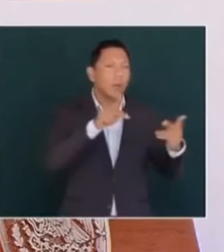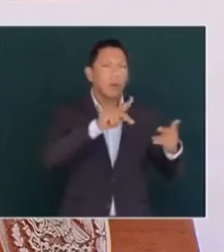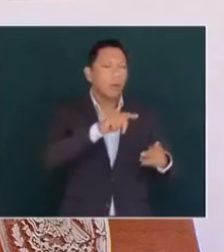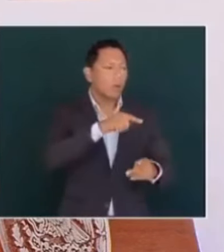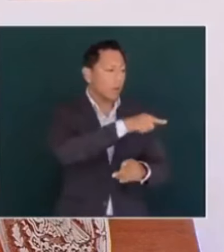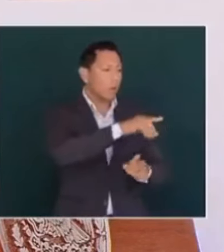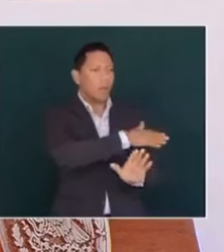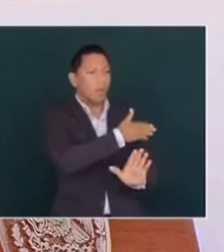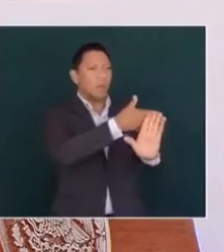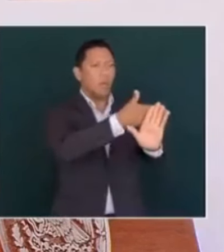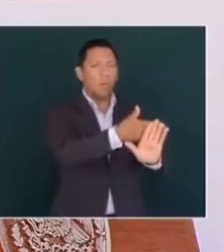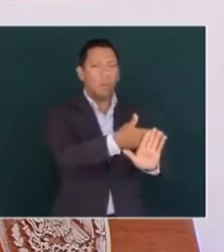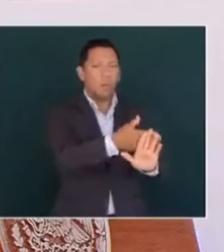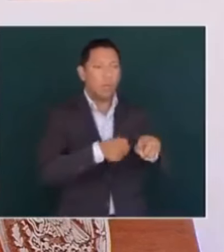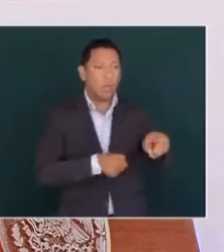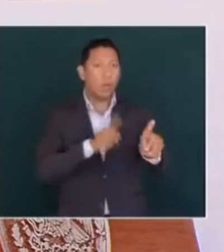que denuncia.